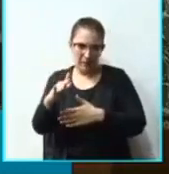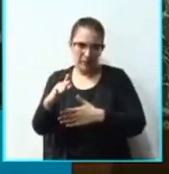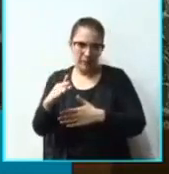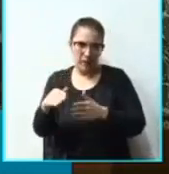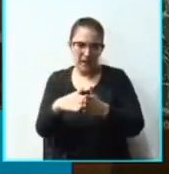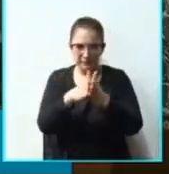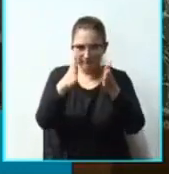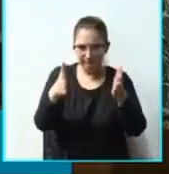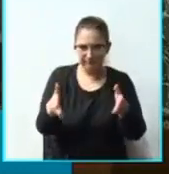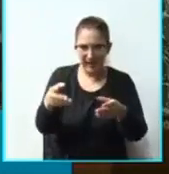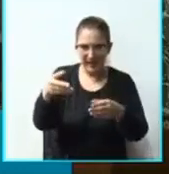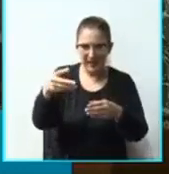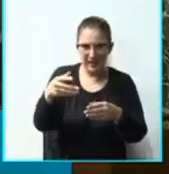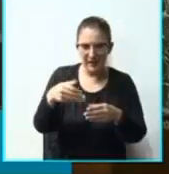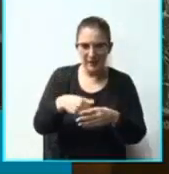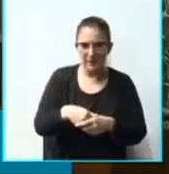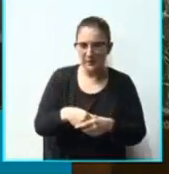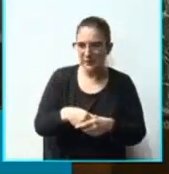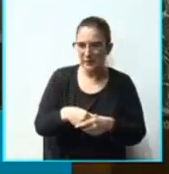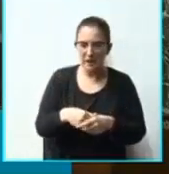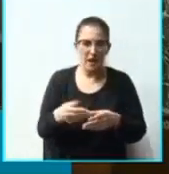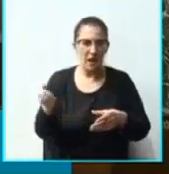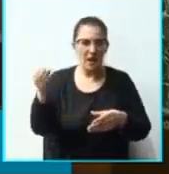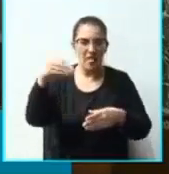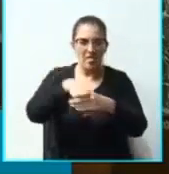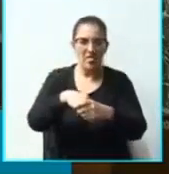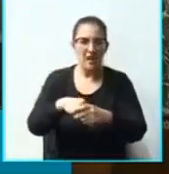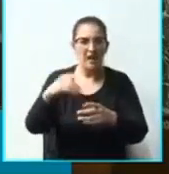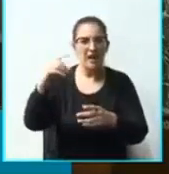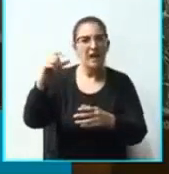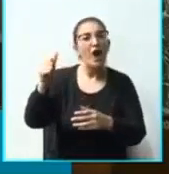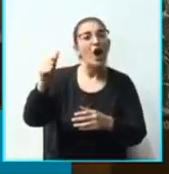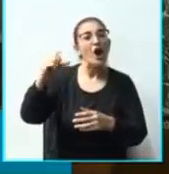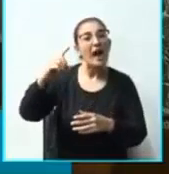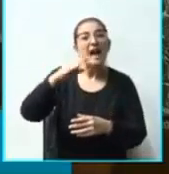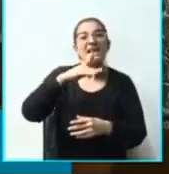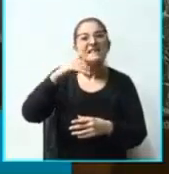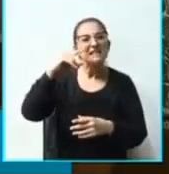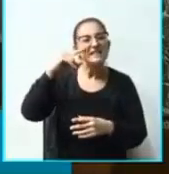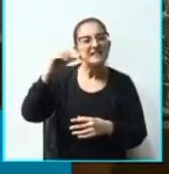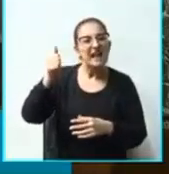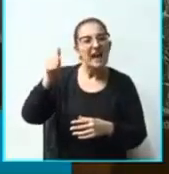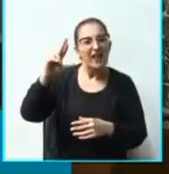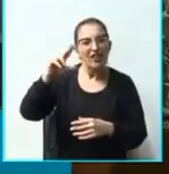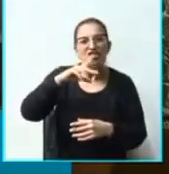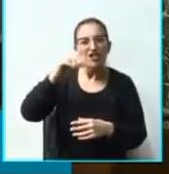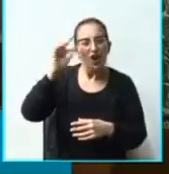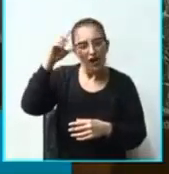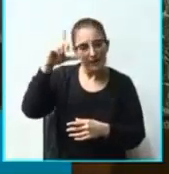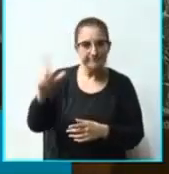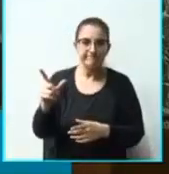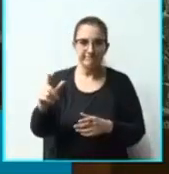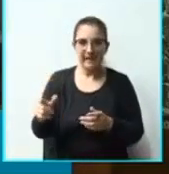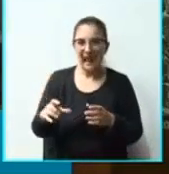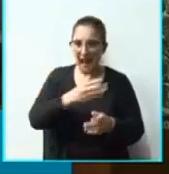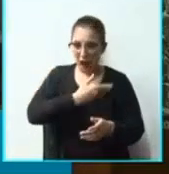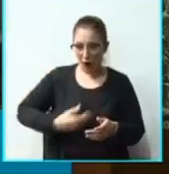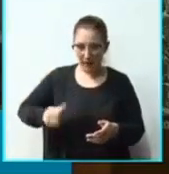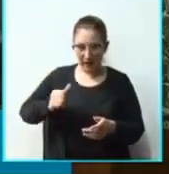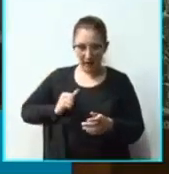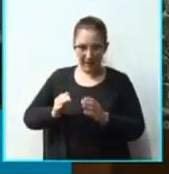intervenir sobre tema el brigadier Osvaldo Cacciatore, la dictadura en el 83, antes de terminar, sacó